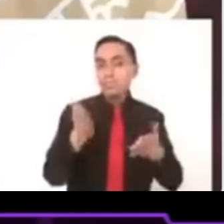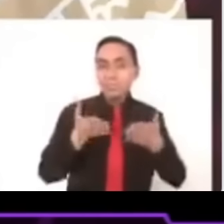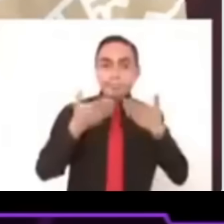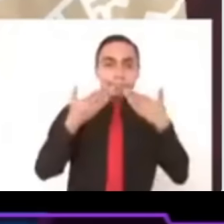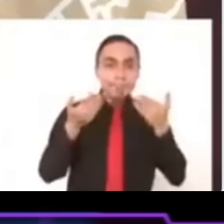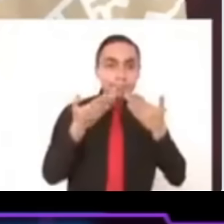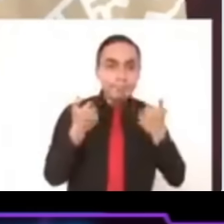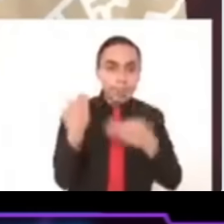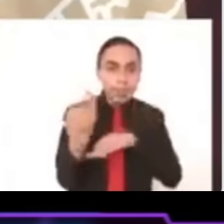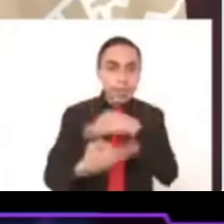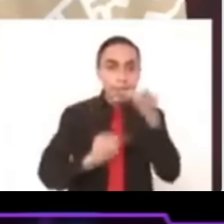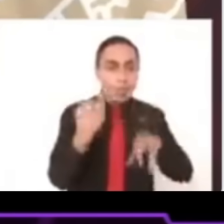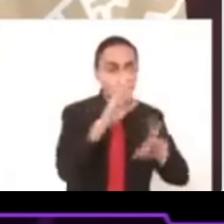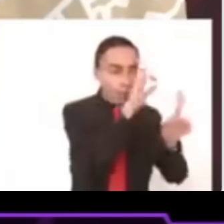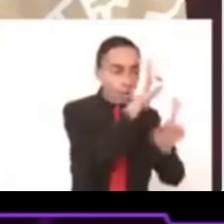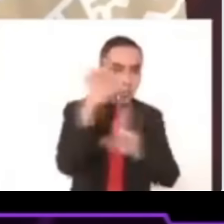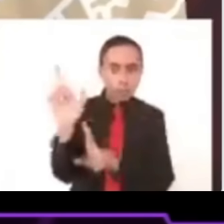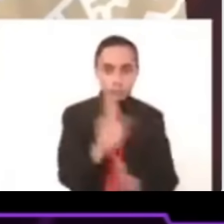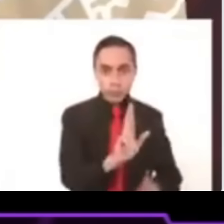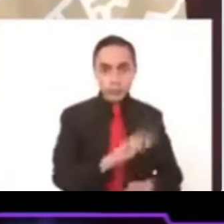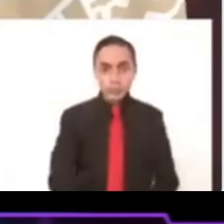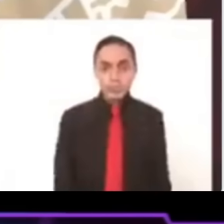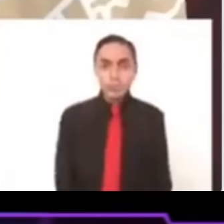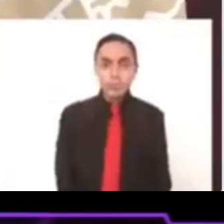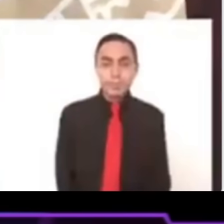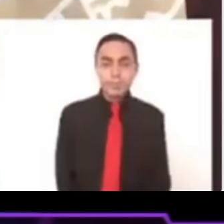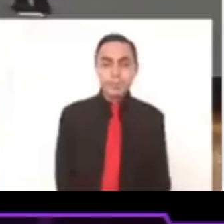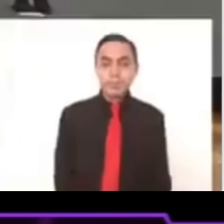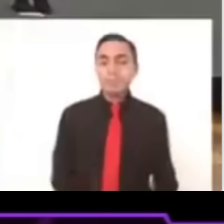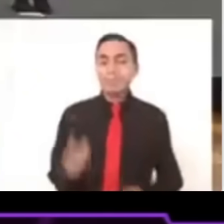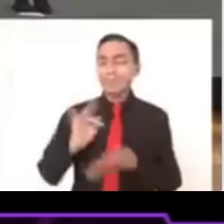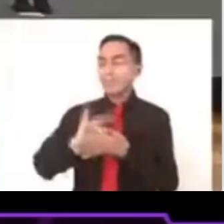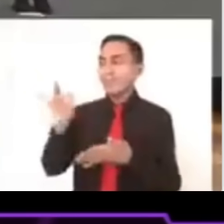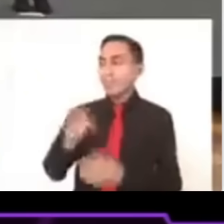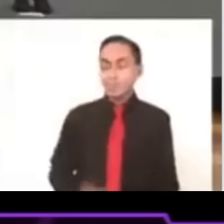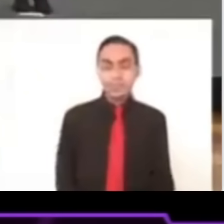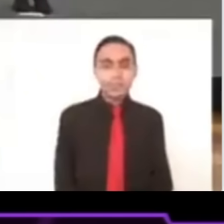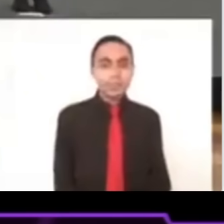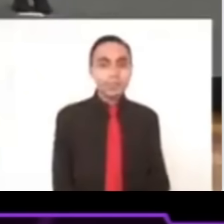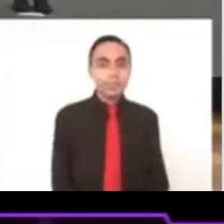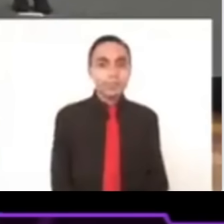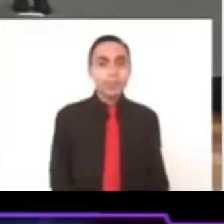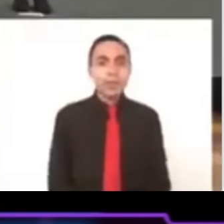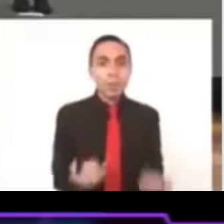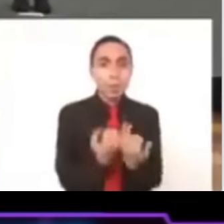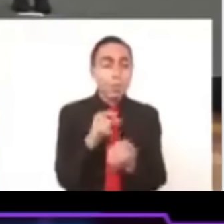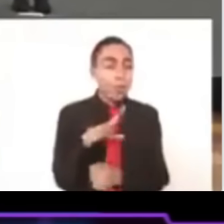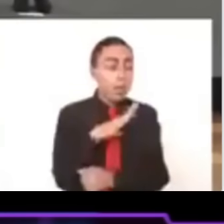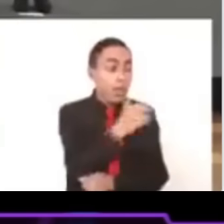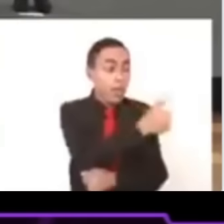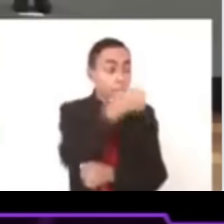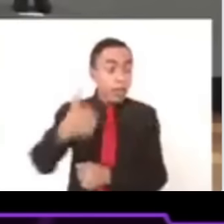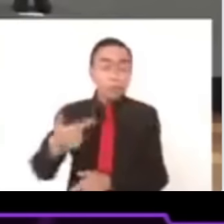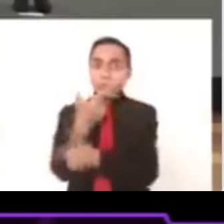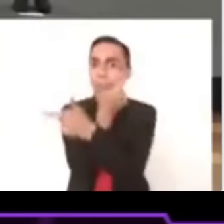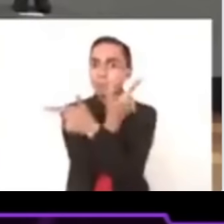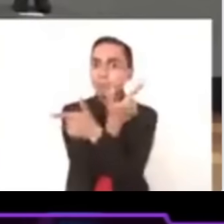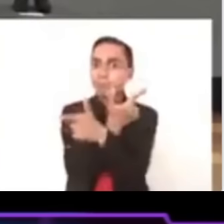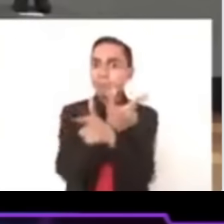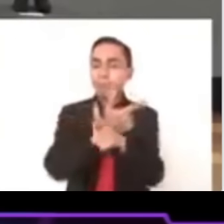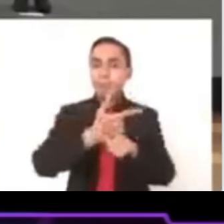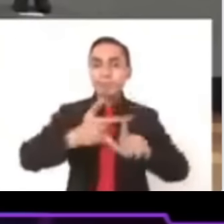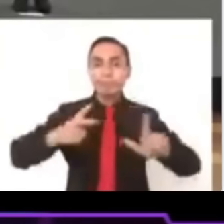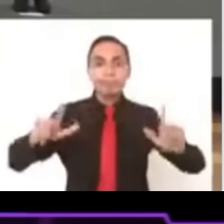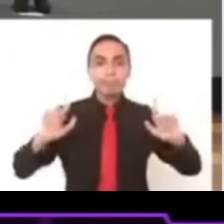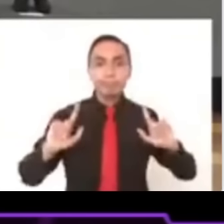respeto al conjunto de la población. Gracias. Y reitero que hay plena libertad para que todas y todos